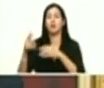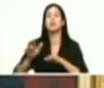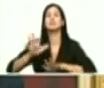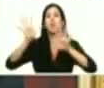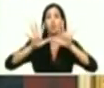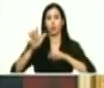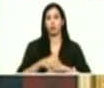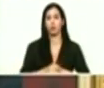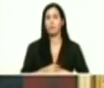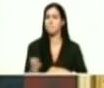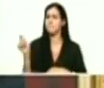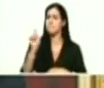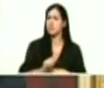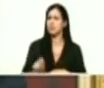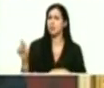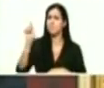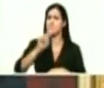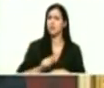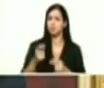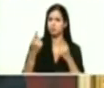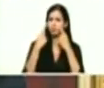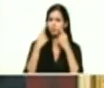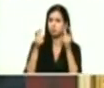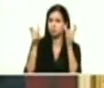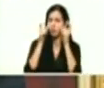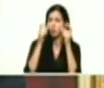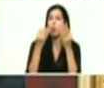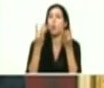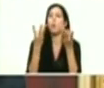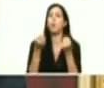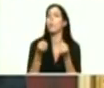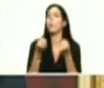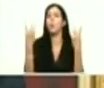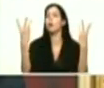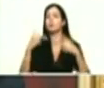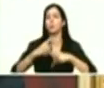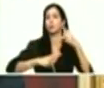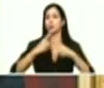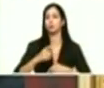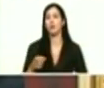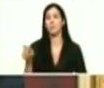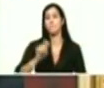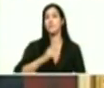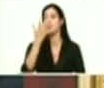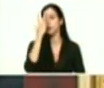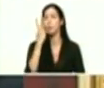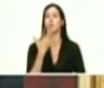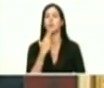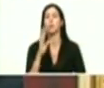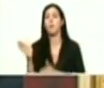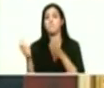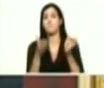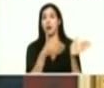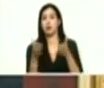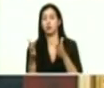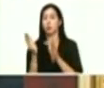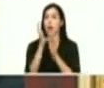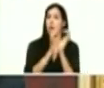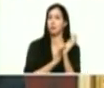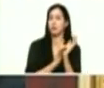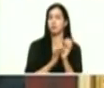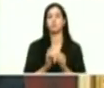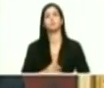mes por mes cuánto produjimos ahora en febrero en marzo en abril